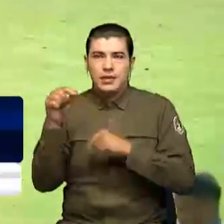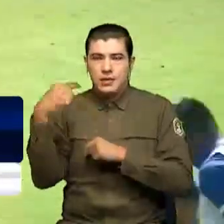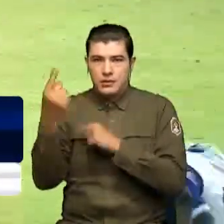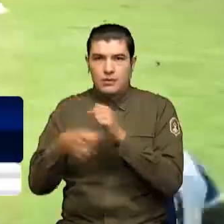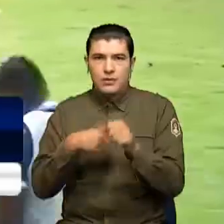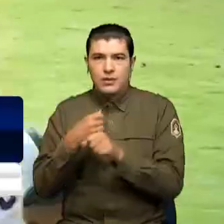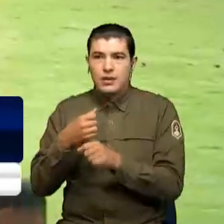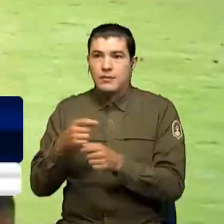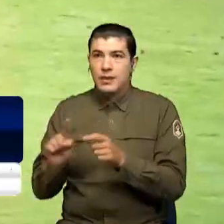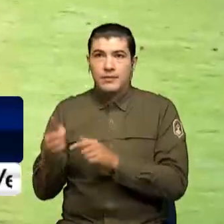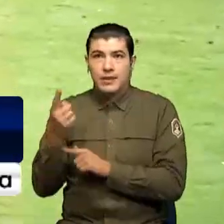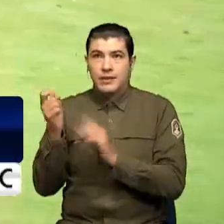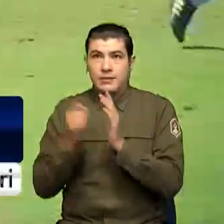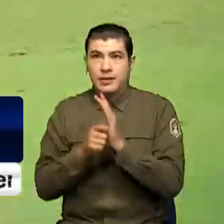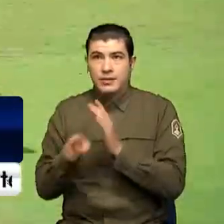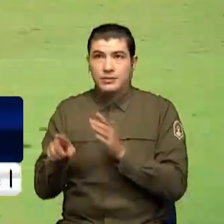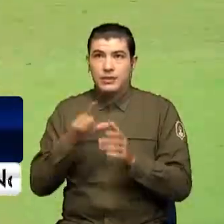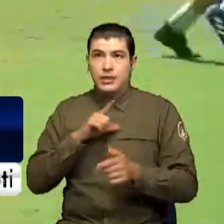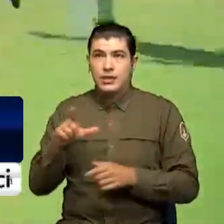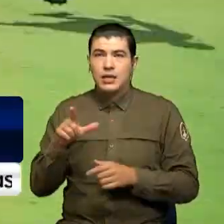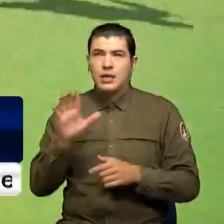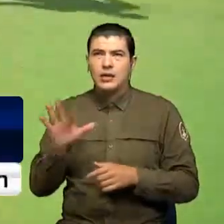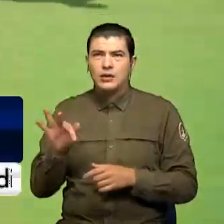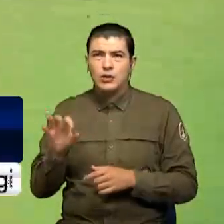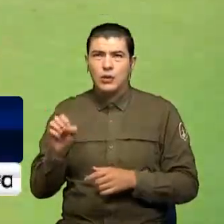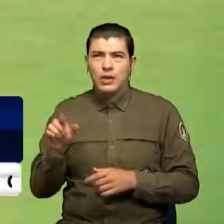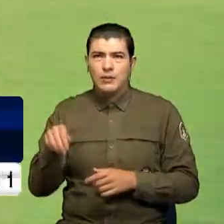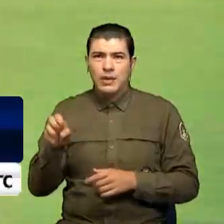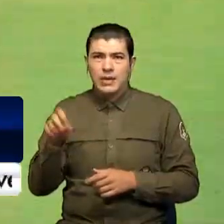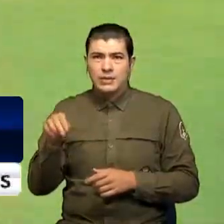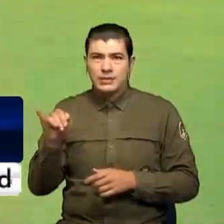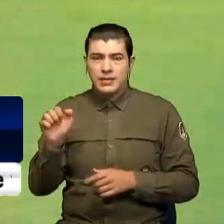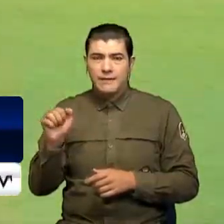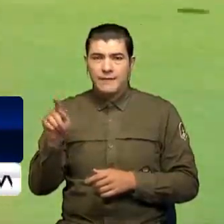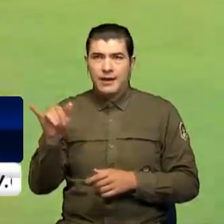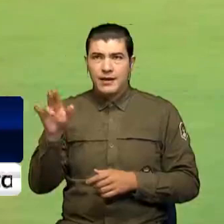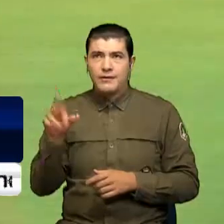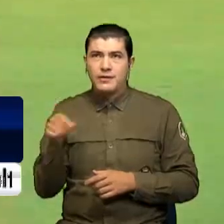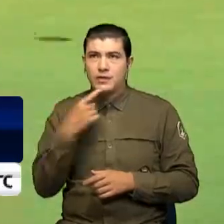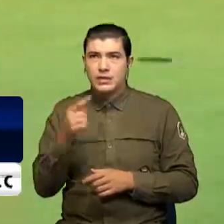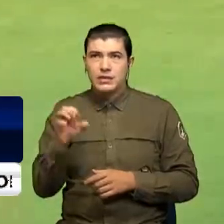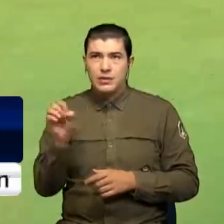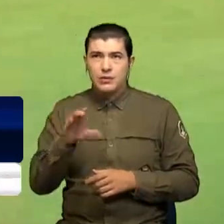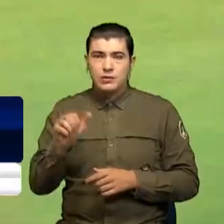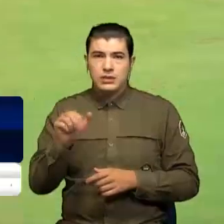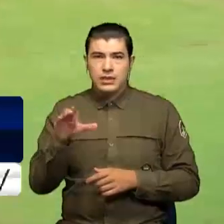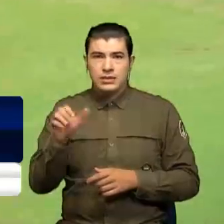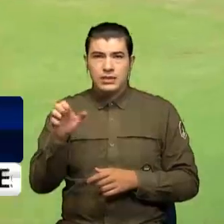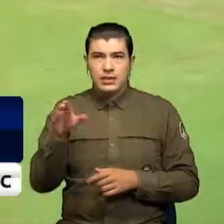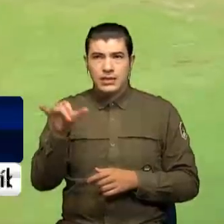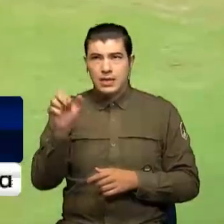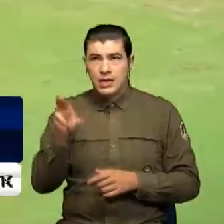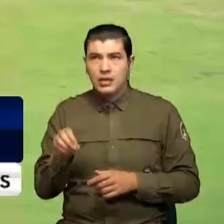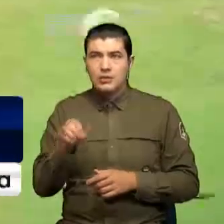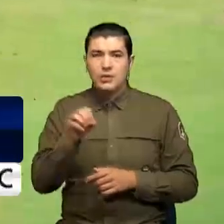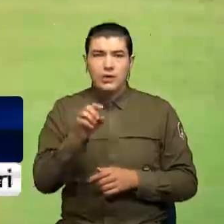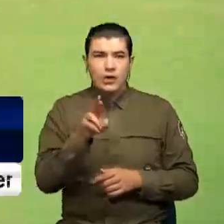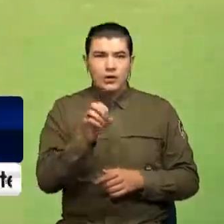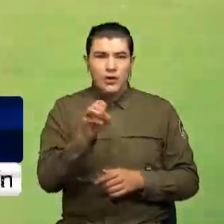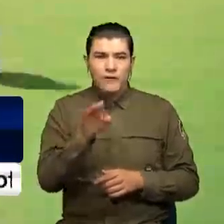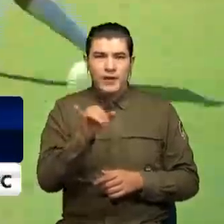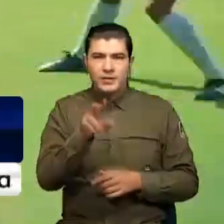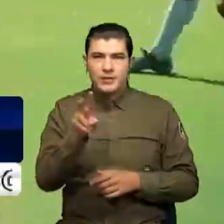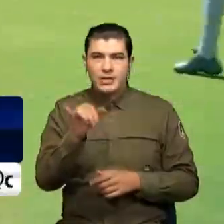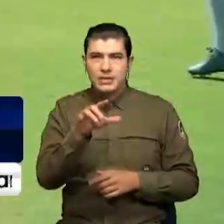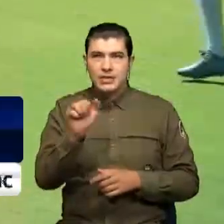confirmación del cuerpo técnico encabezado por el tolimense flavio tores seguido de óscar serrano roberts a ruth y robert villamizar se